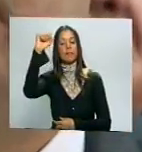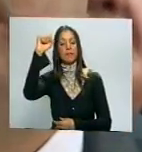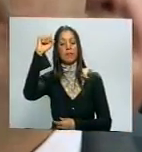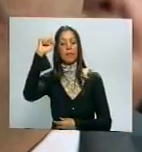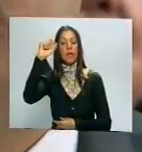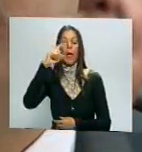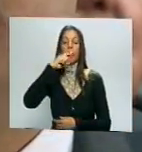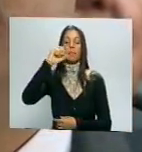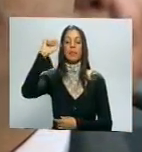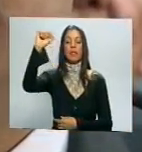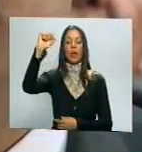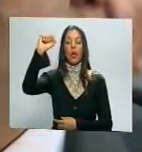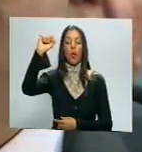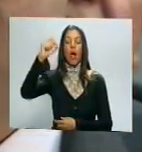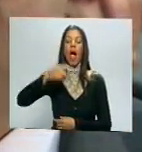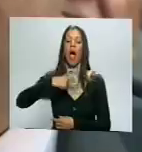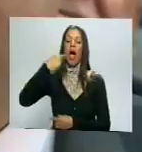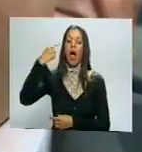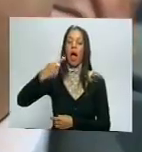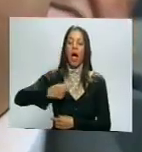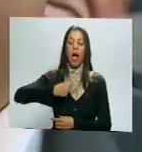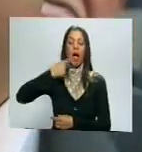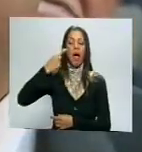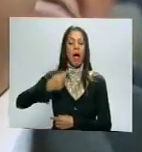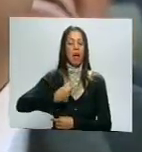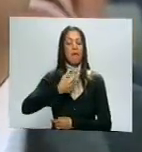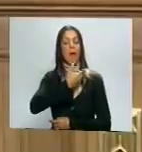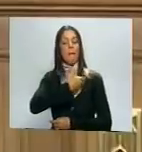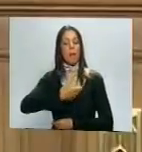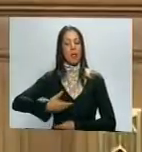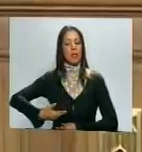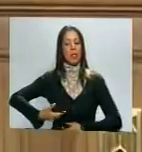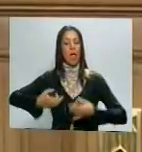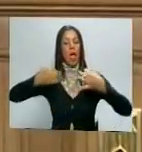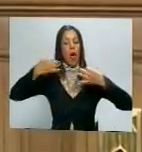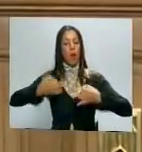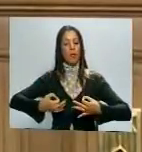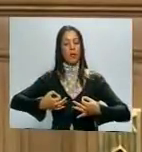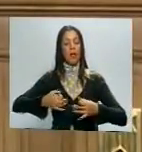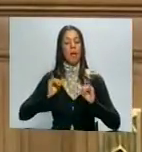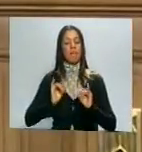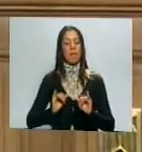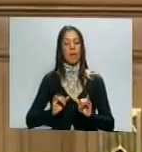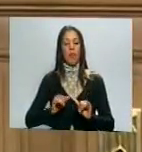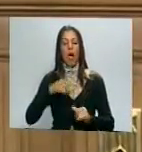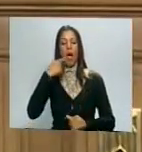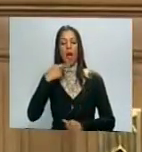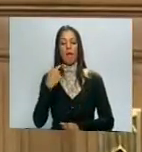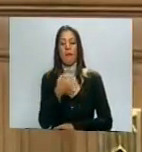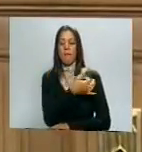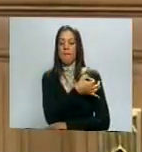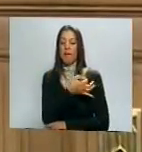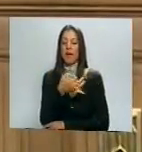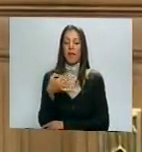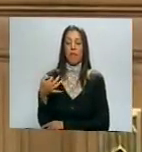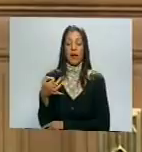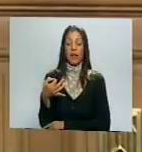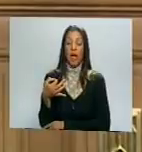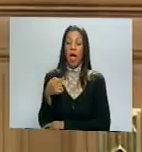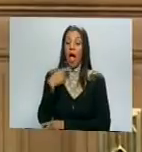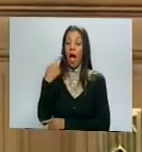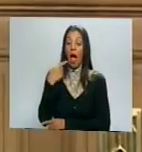Nicolás Maduro dio, como presidente, su mensaje anual. Todo perfecto. Cuando él